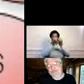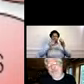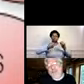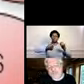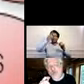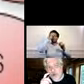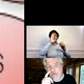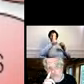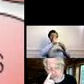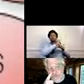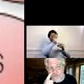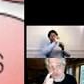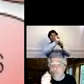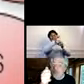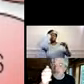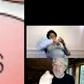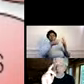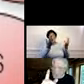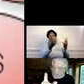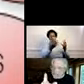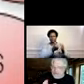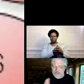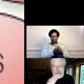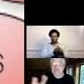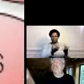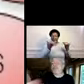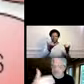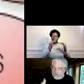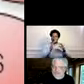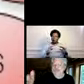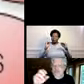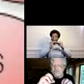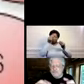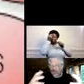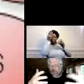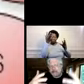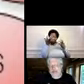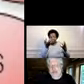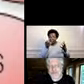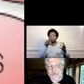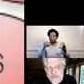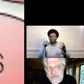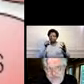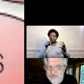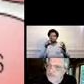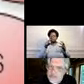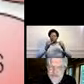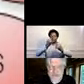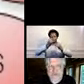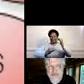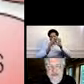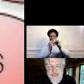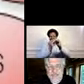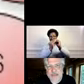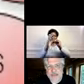Y eso para tratar de abordar esos asuntos entre proveedores y el Departamento Laboral de Estado.